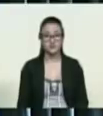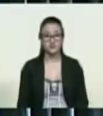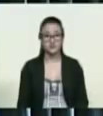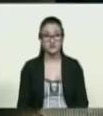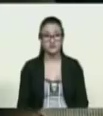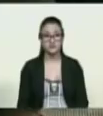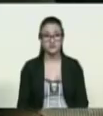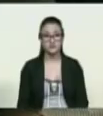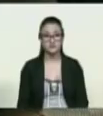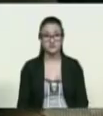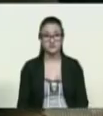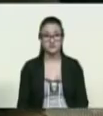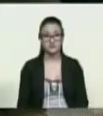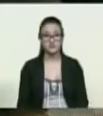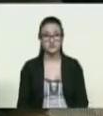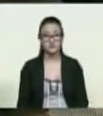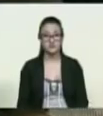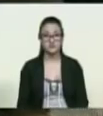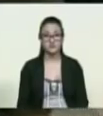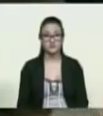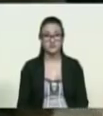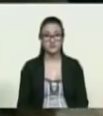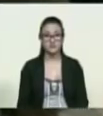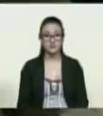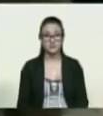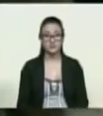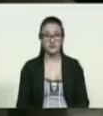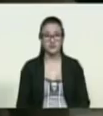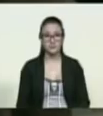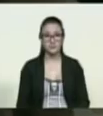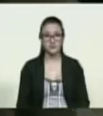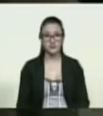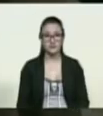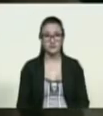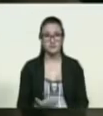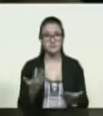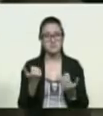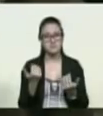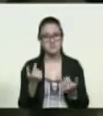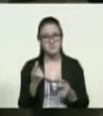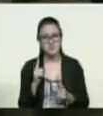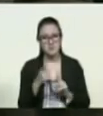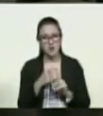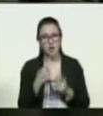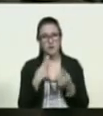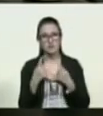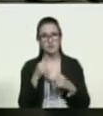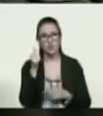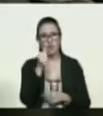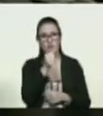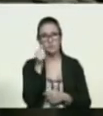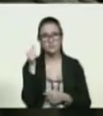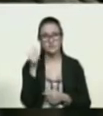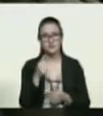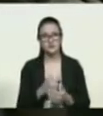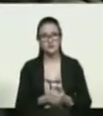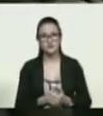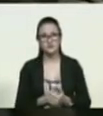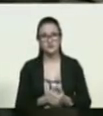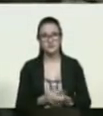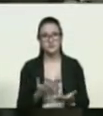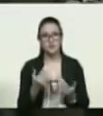Osmary? Buenas tardes, ministro. Buenas tardes. Quisiera precisar, en principio usted ofreció una entrevista el domingo a la agencia Sputnik y hablaba